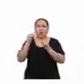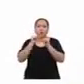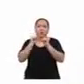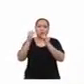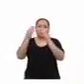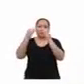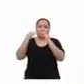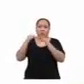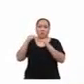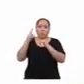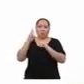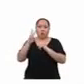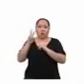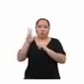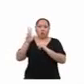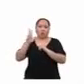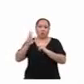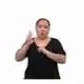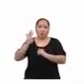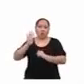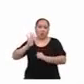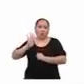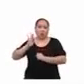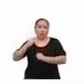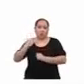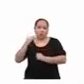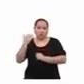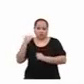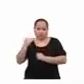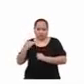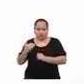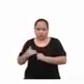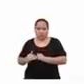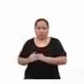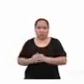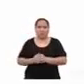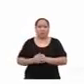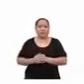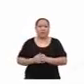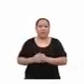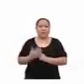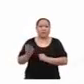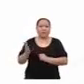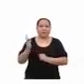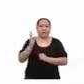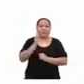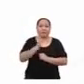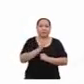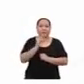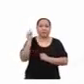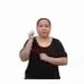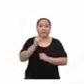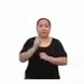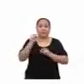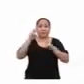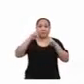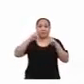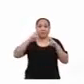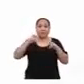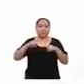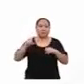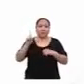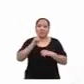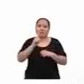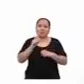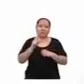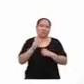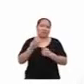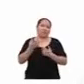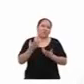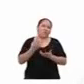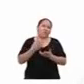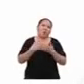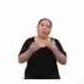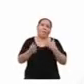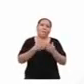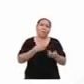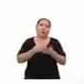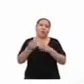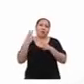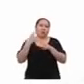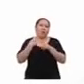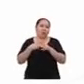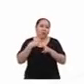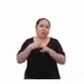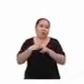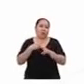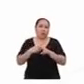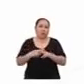2 y así sucesivamente. Para el caso de nuestro estudio, no nos interesa el nombre de las personas encuestadas,